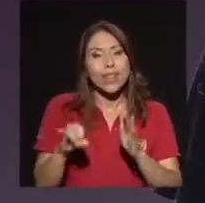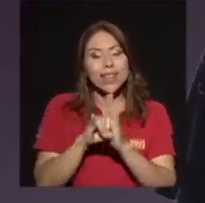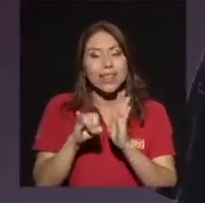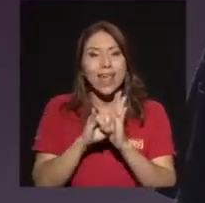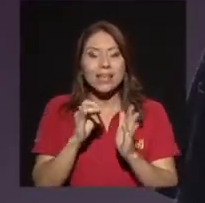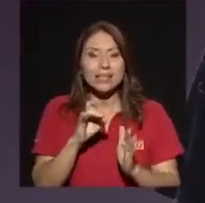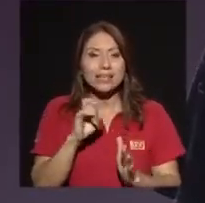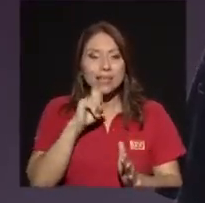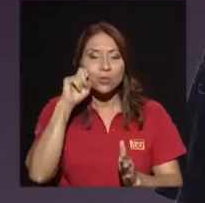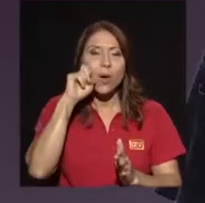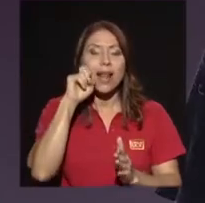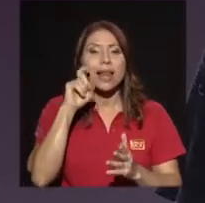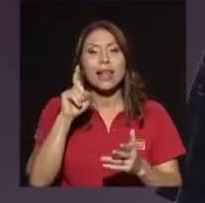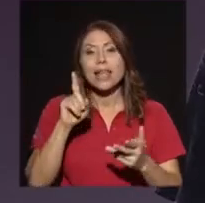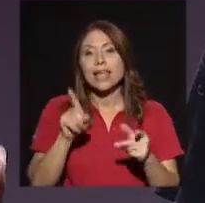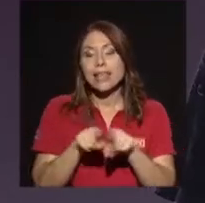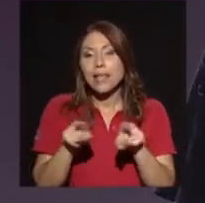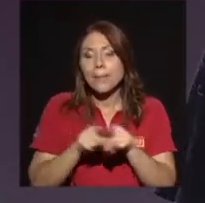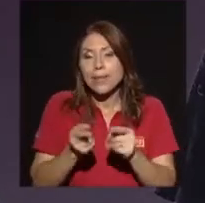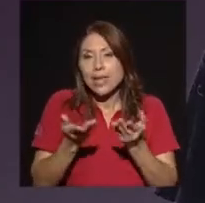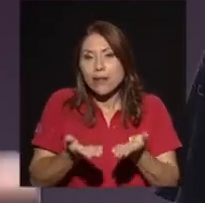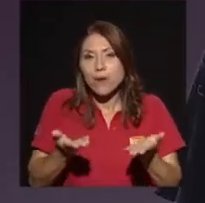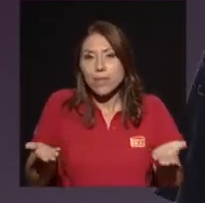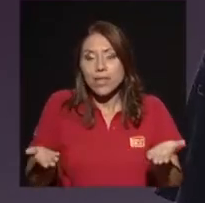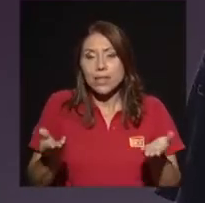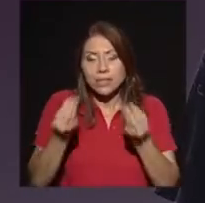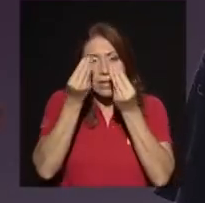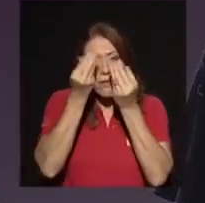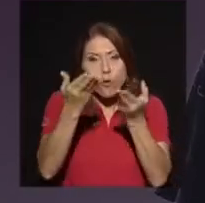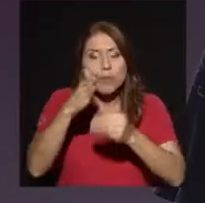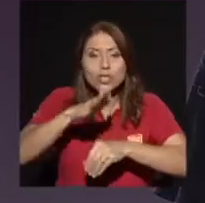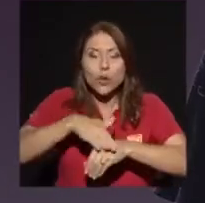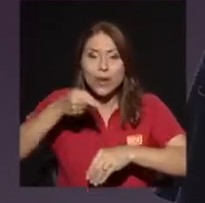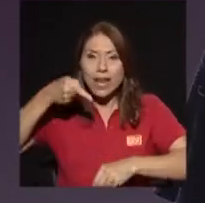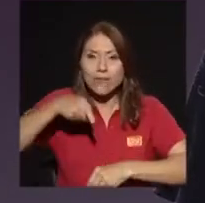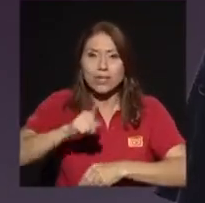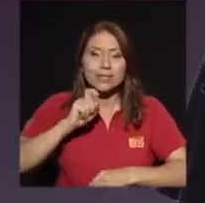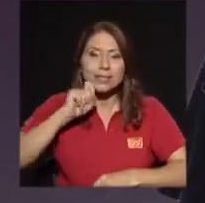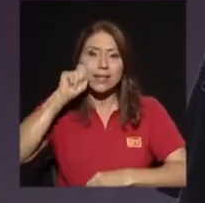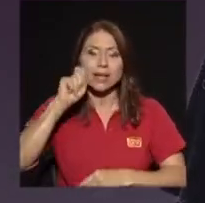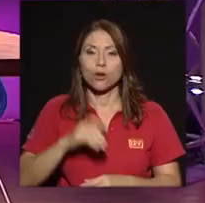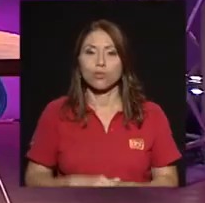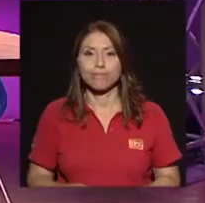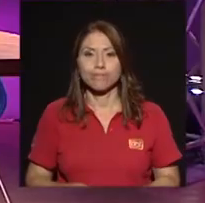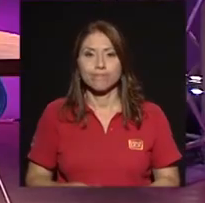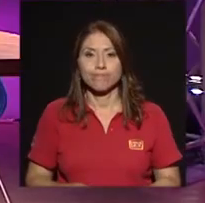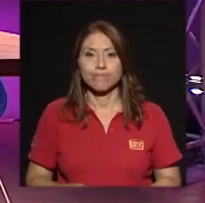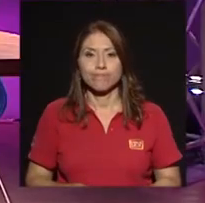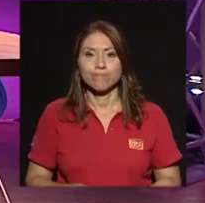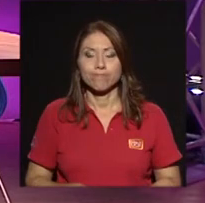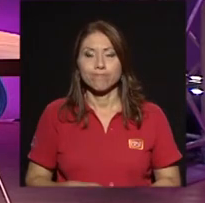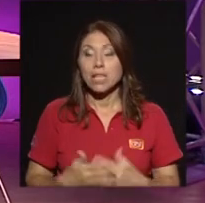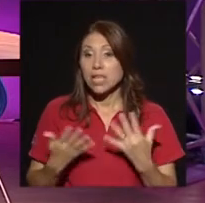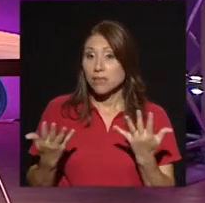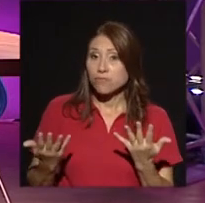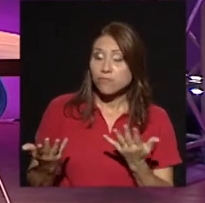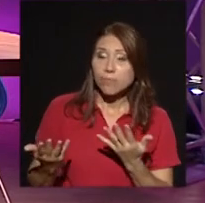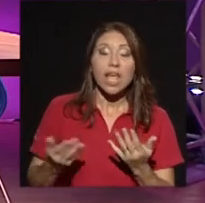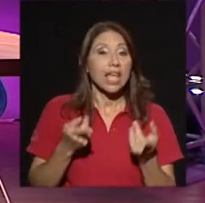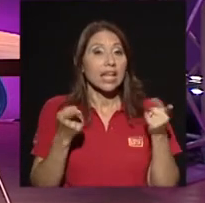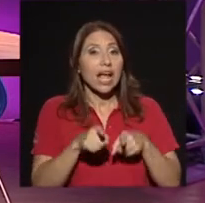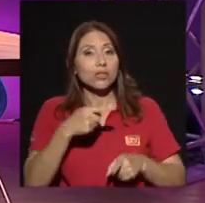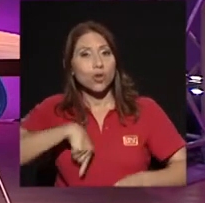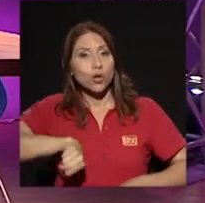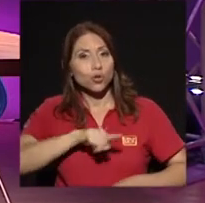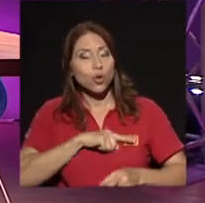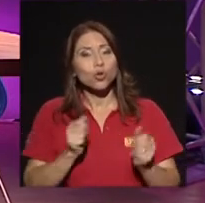también sobre herramientas que informen sobre la violencia de género. Y con respecto, okay. En el caso de nosotros desde